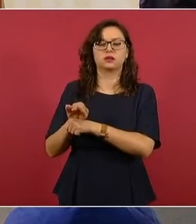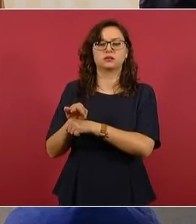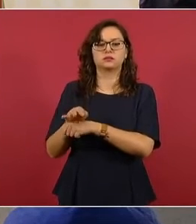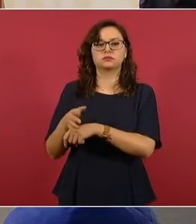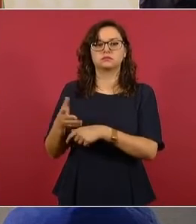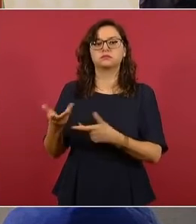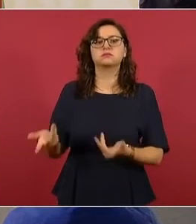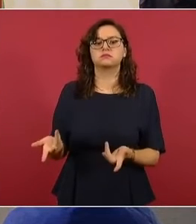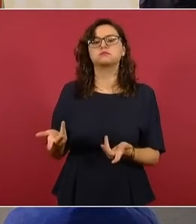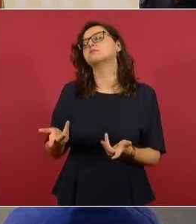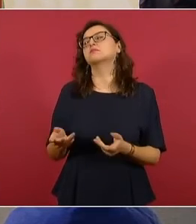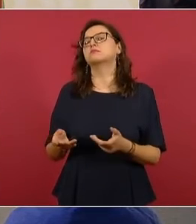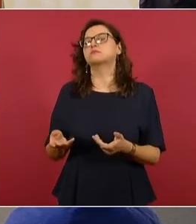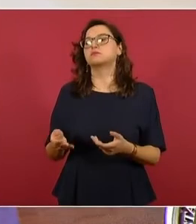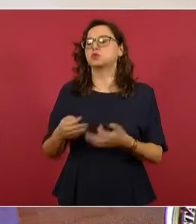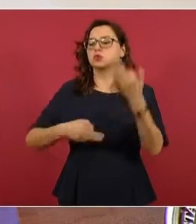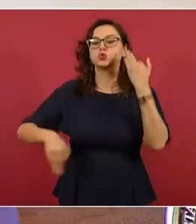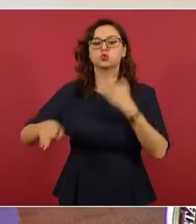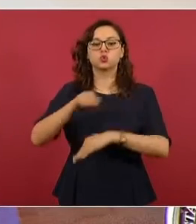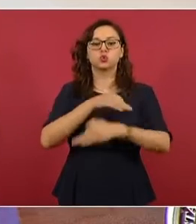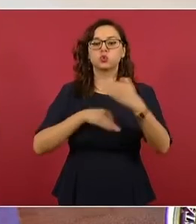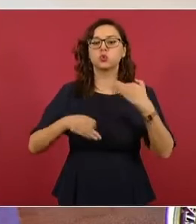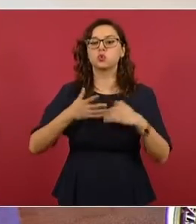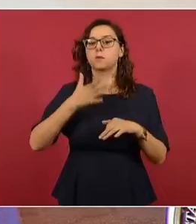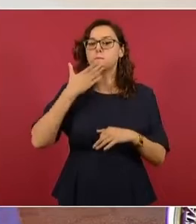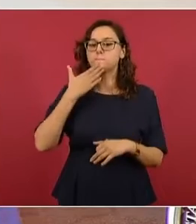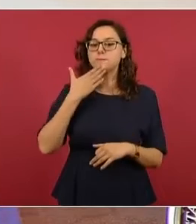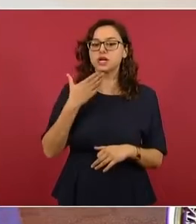y que las cosas funcionen bien,